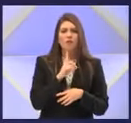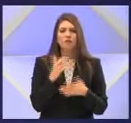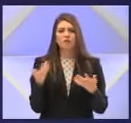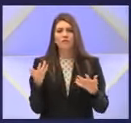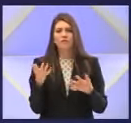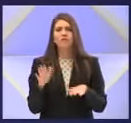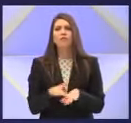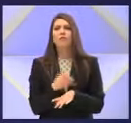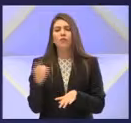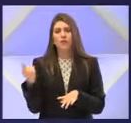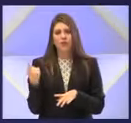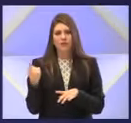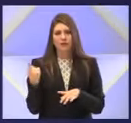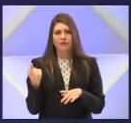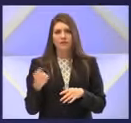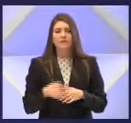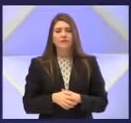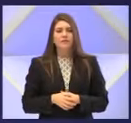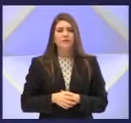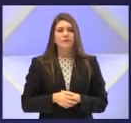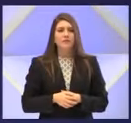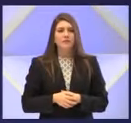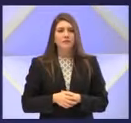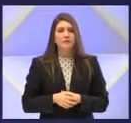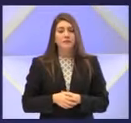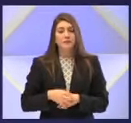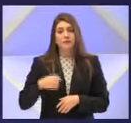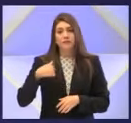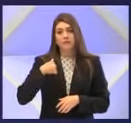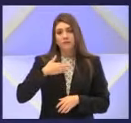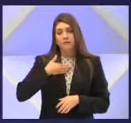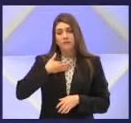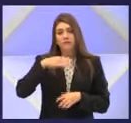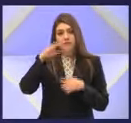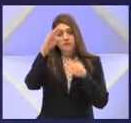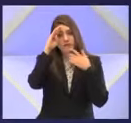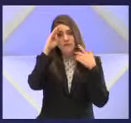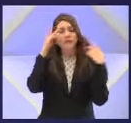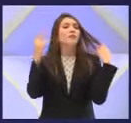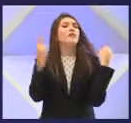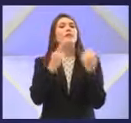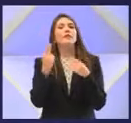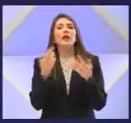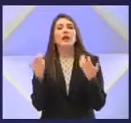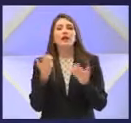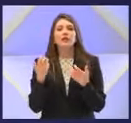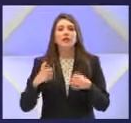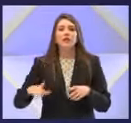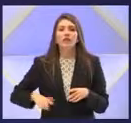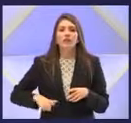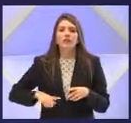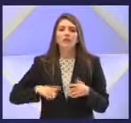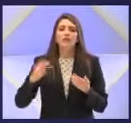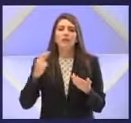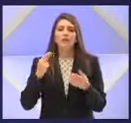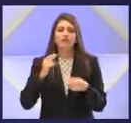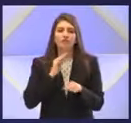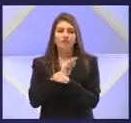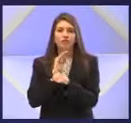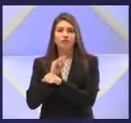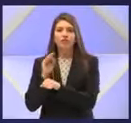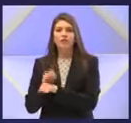creo yo es que se necesitan políticas públicas políticas regulatorias y